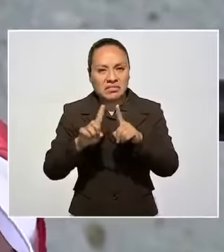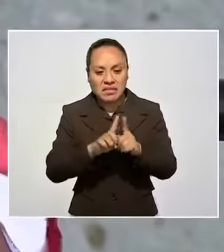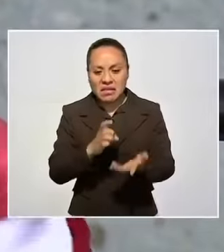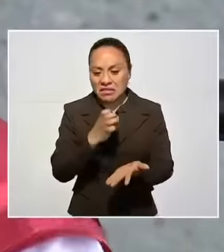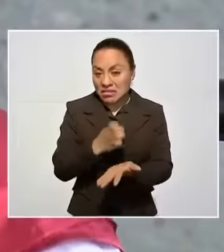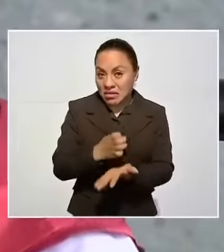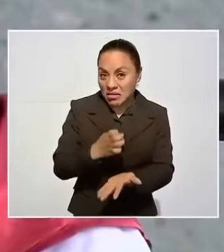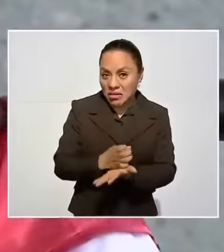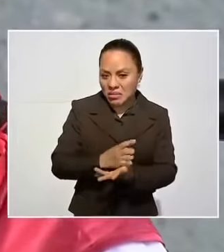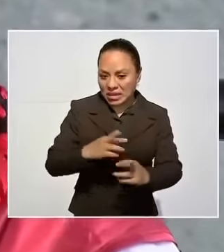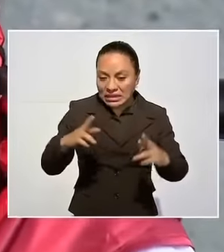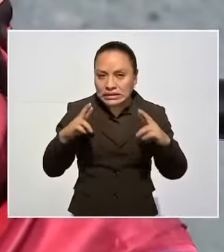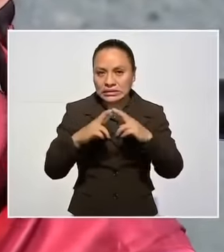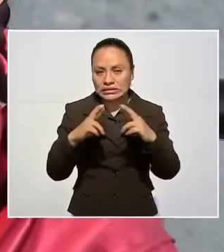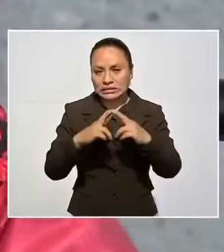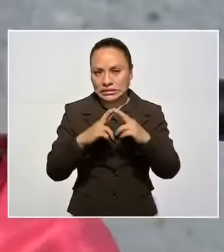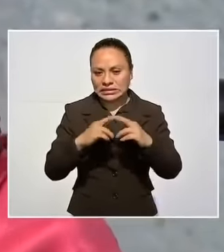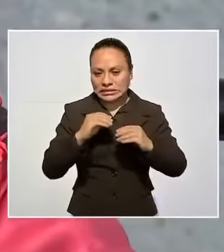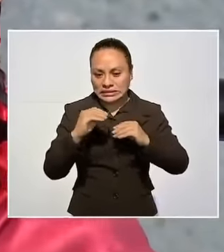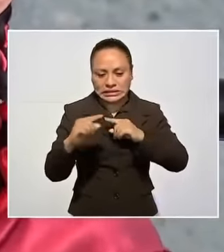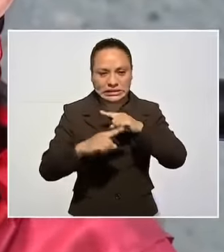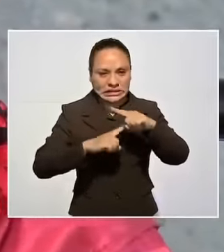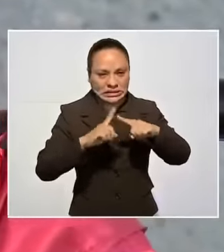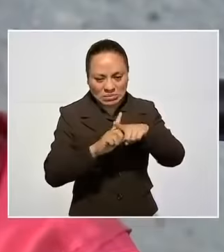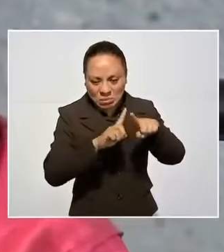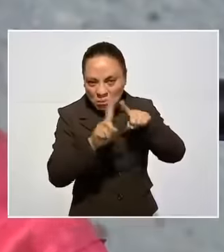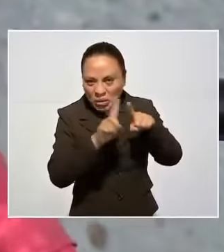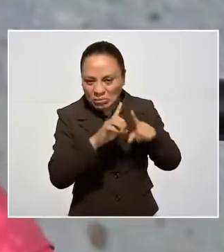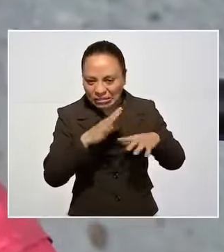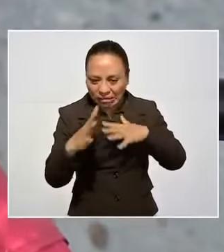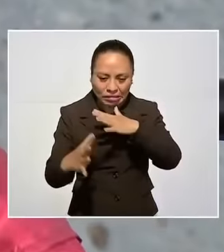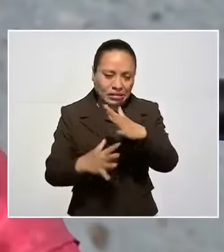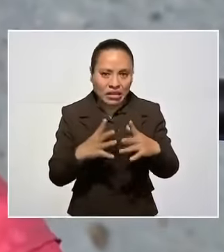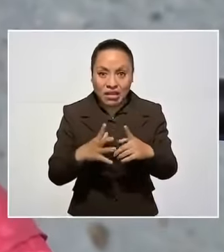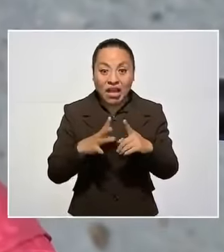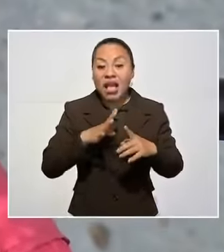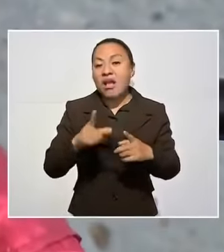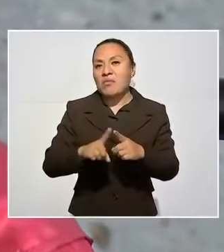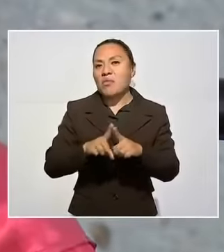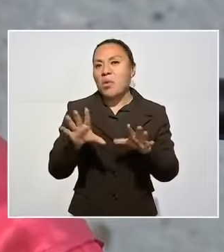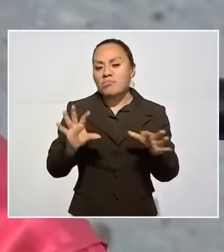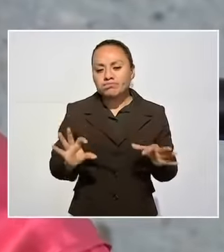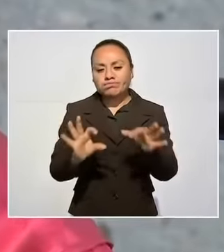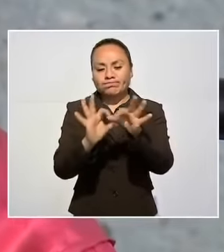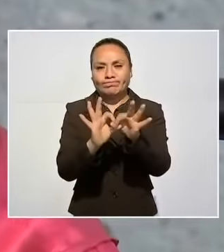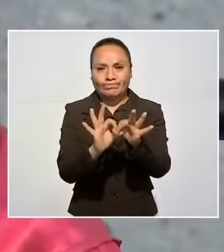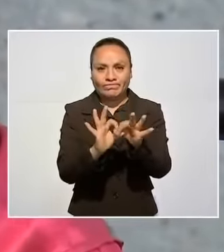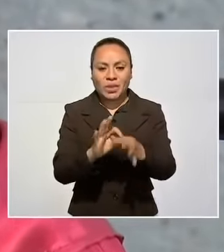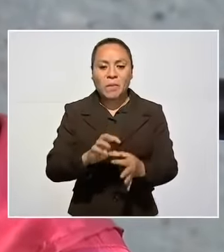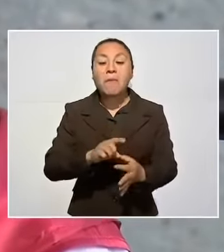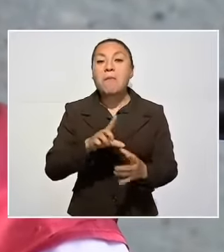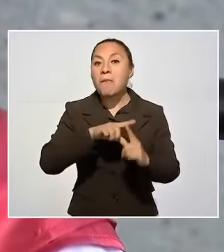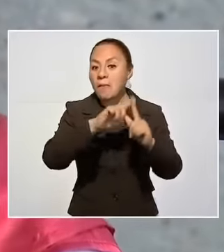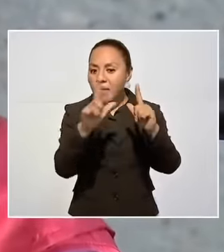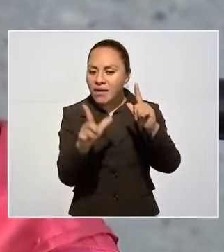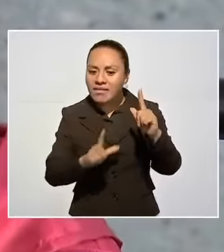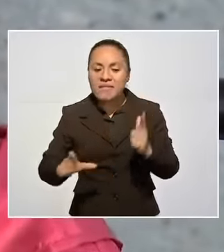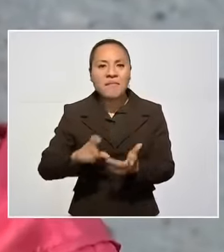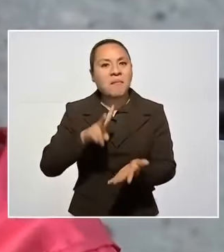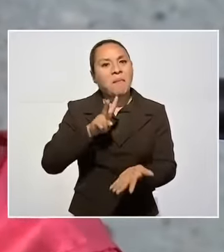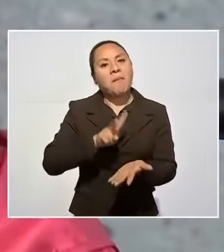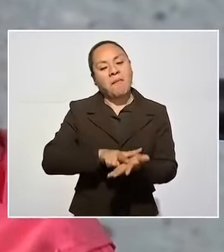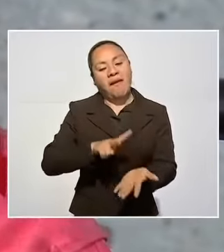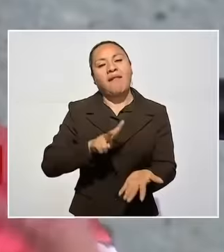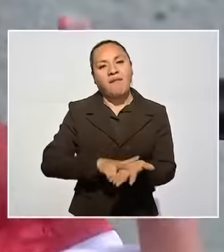y religiosos, fueron parte fundamental de la consolidación de un país con valores, como